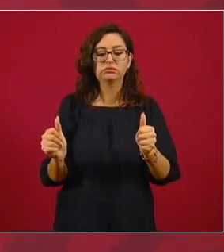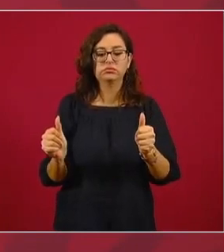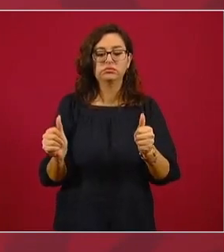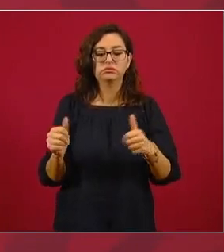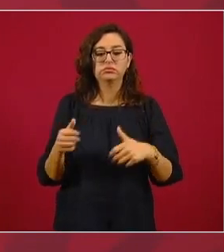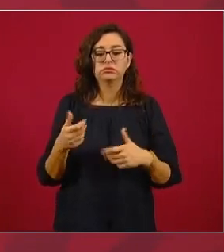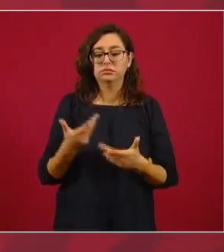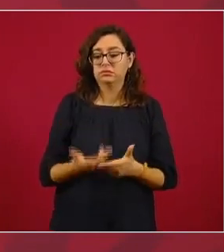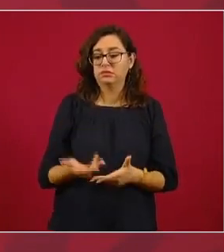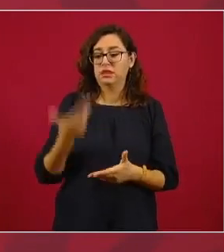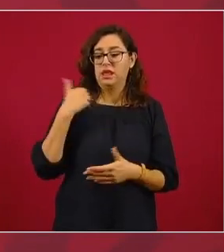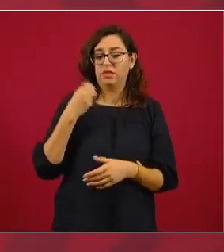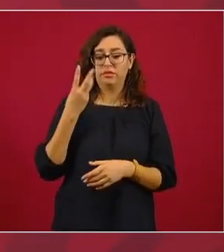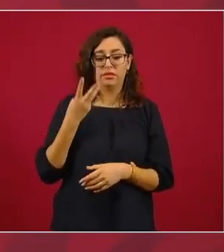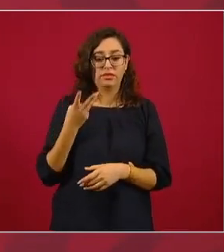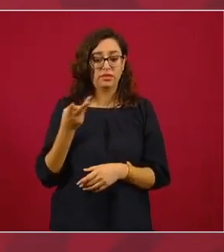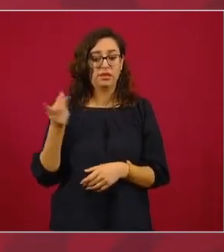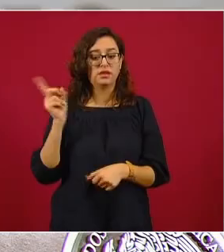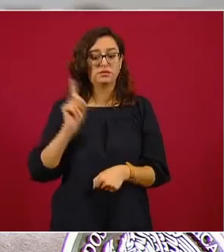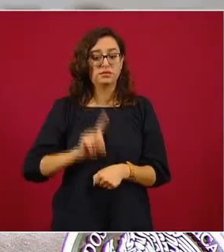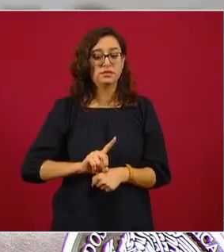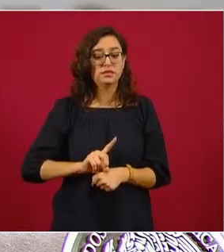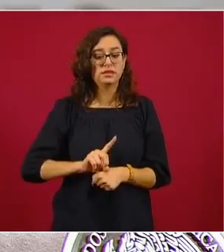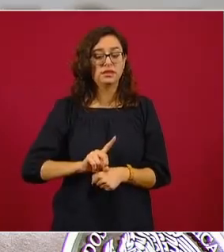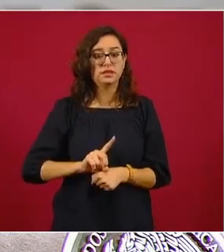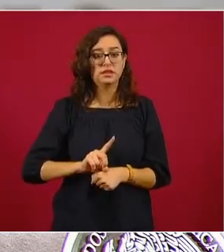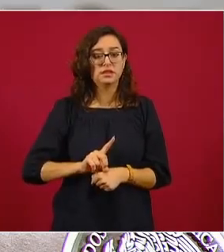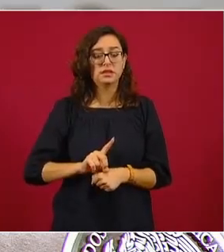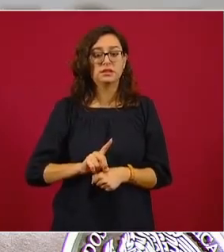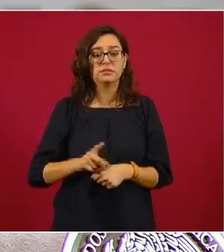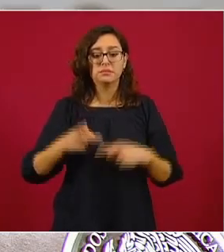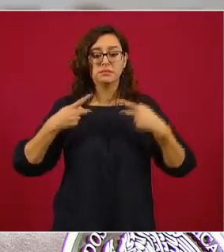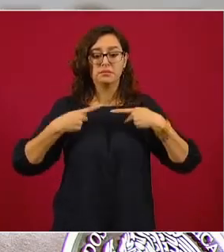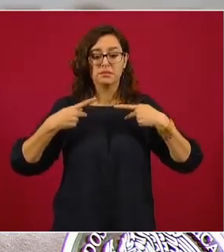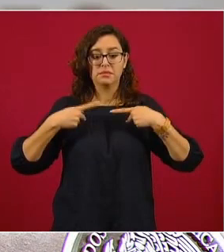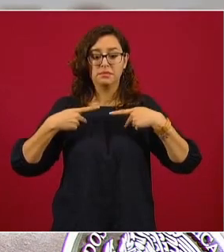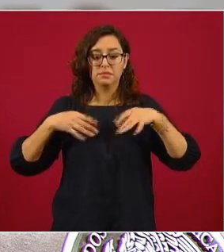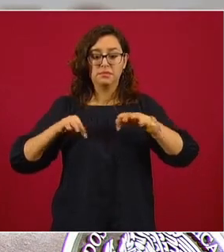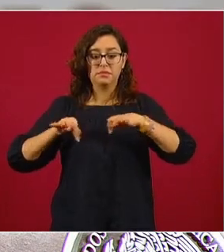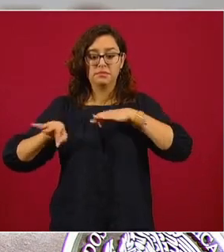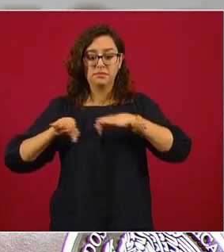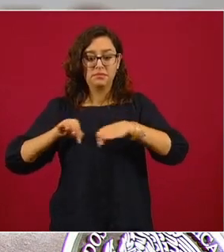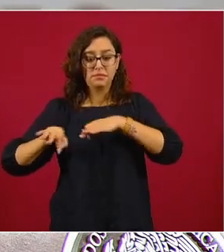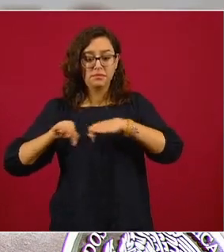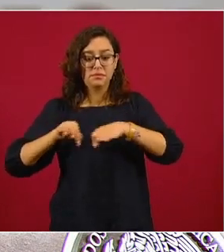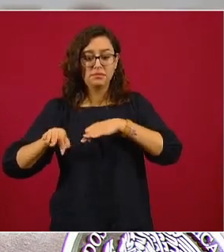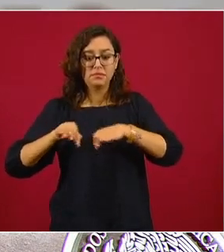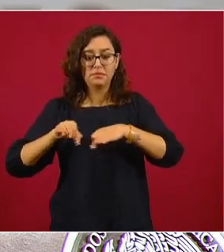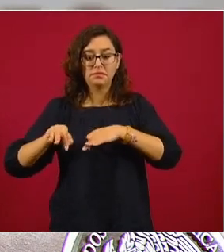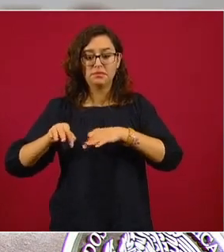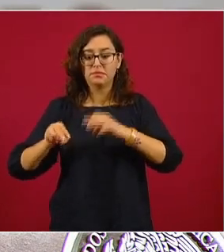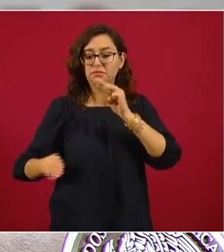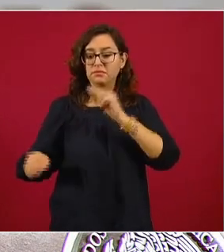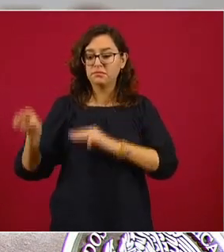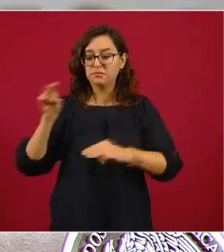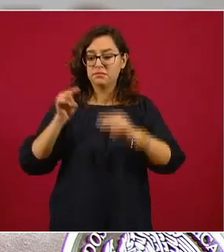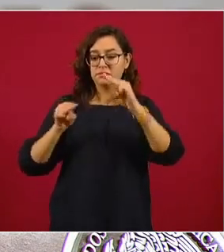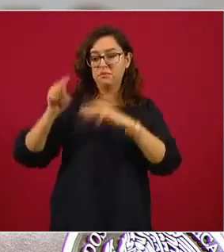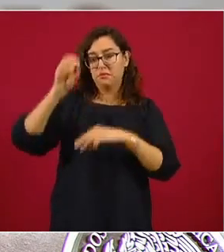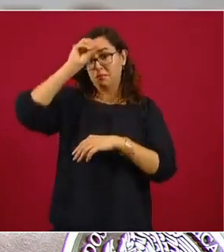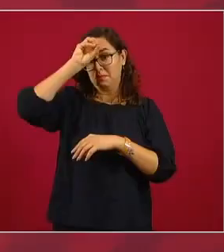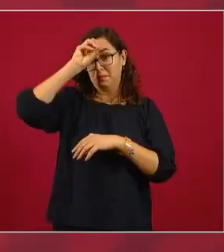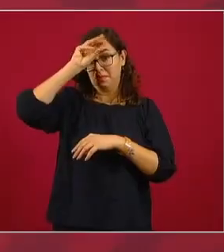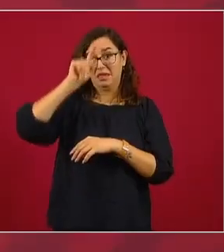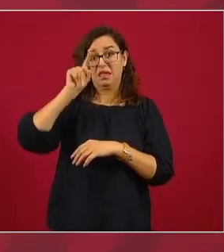hace 3 días con familiares de los trabajadores que quedaron sepultados en la mina